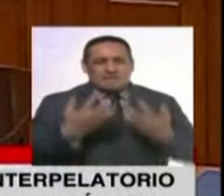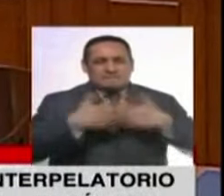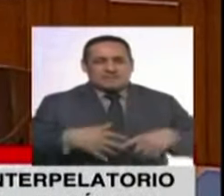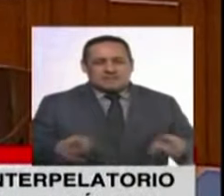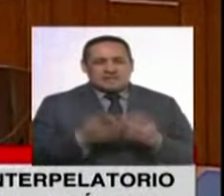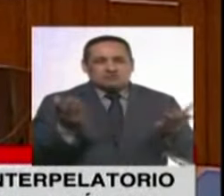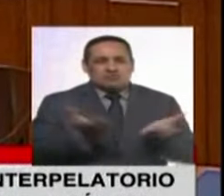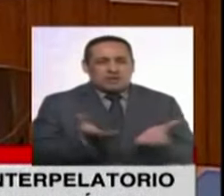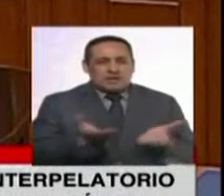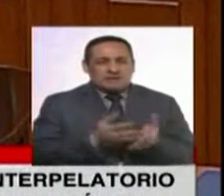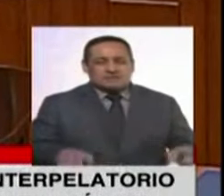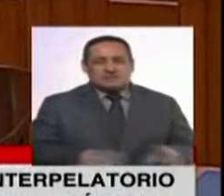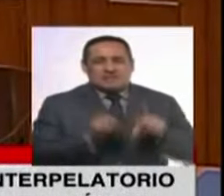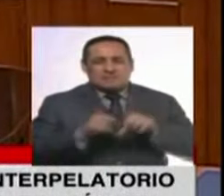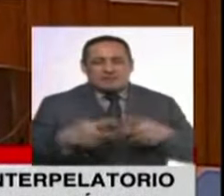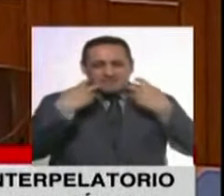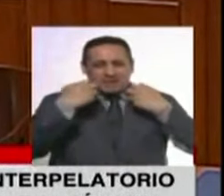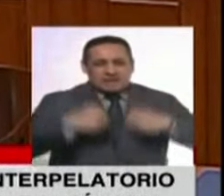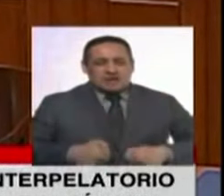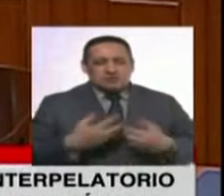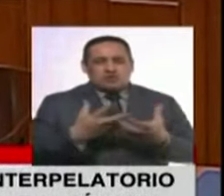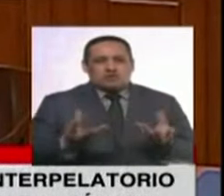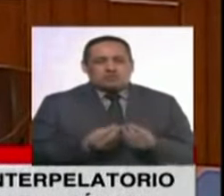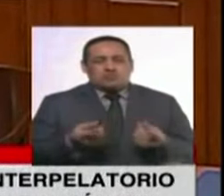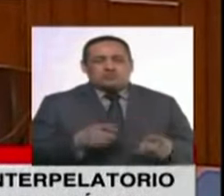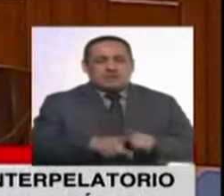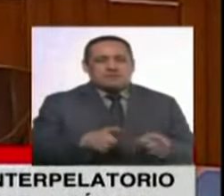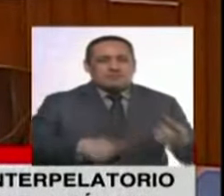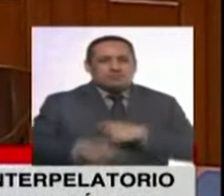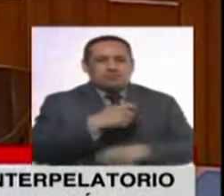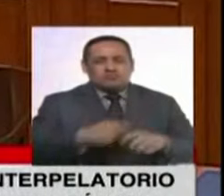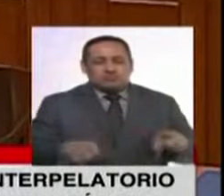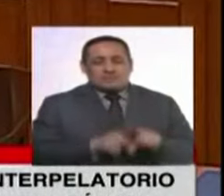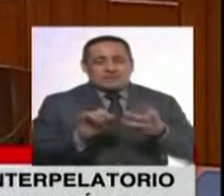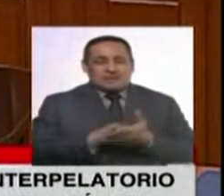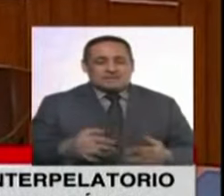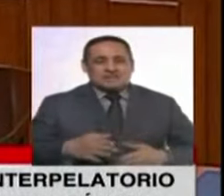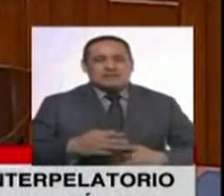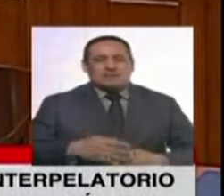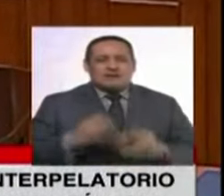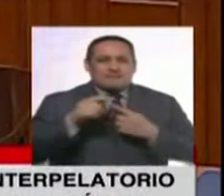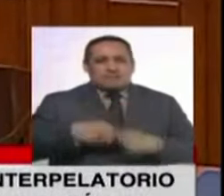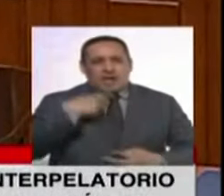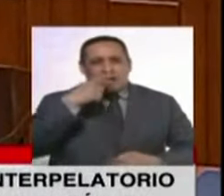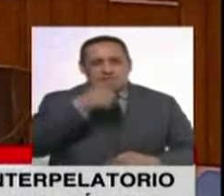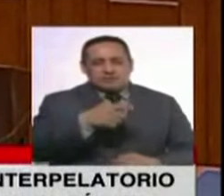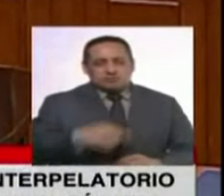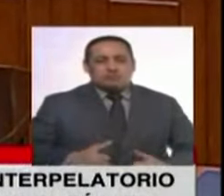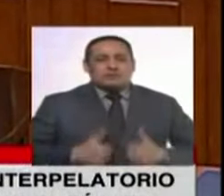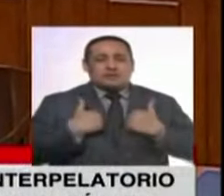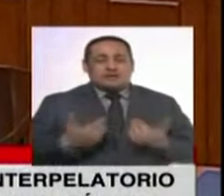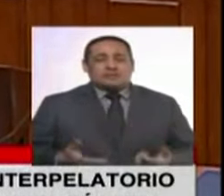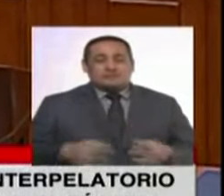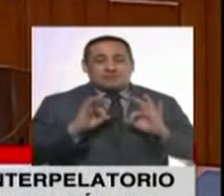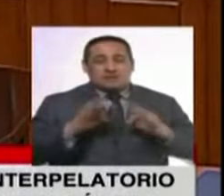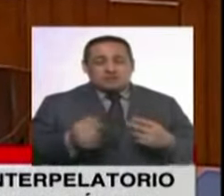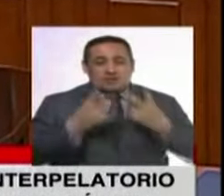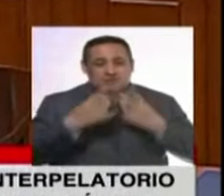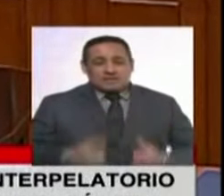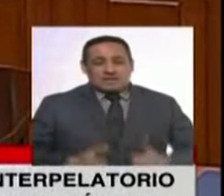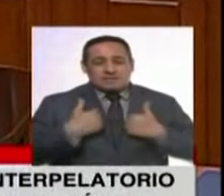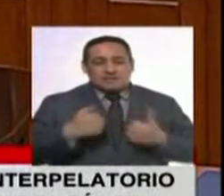escuelas mercados y pequeños comercio para el cobro de cupos bajo amenaza de subidas el riesgo para